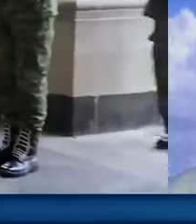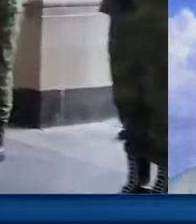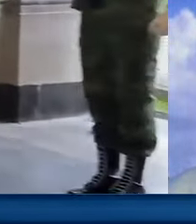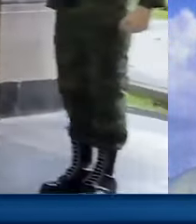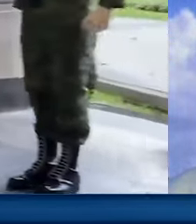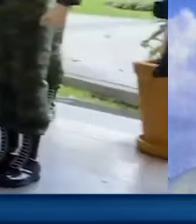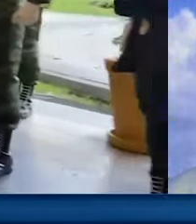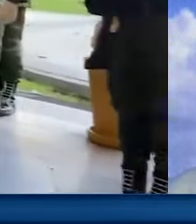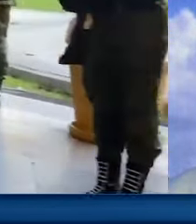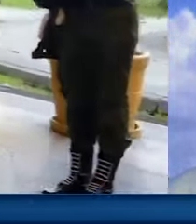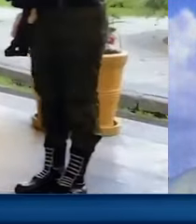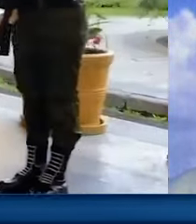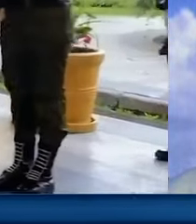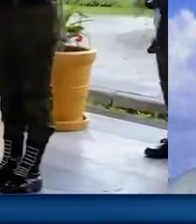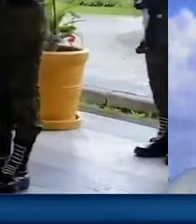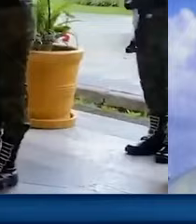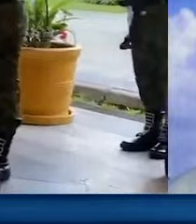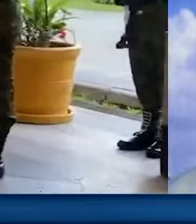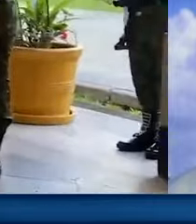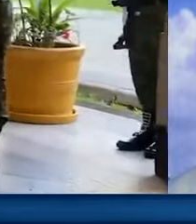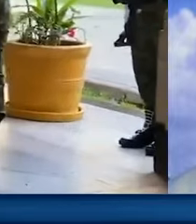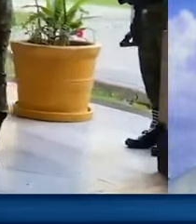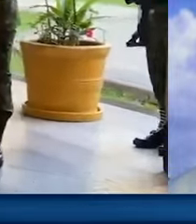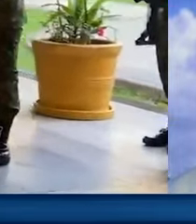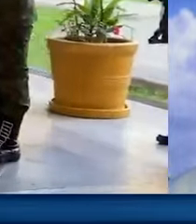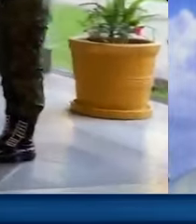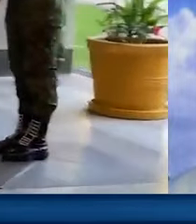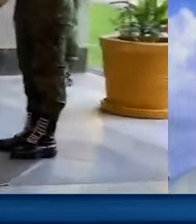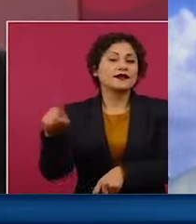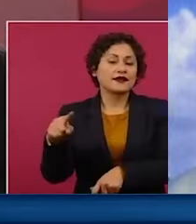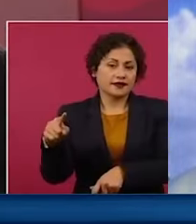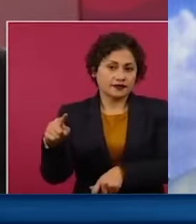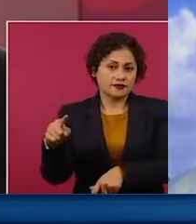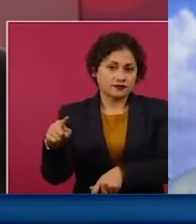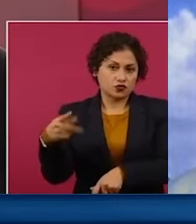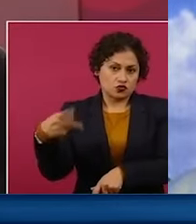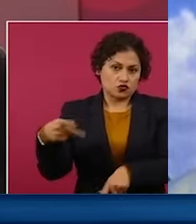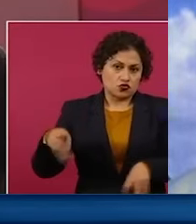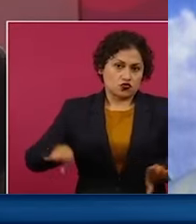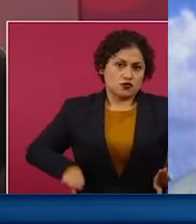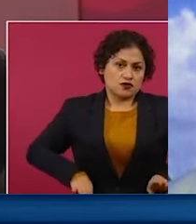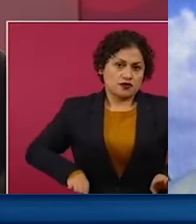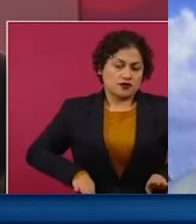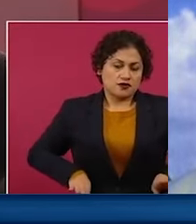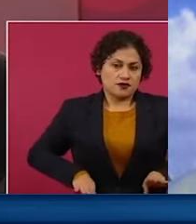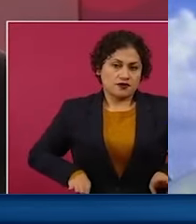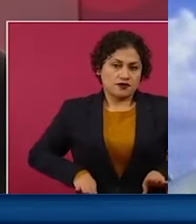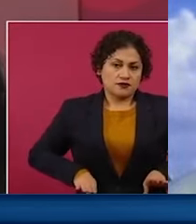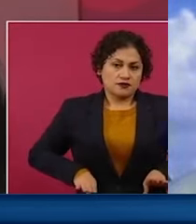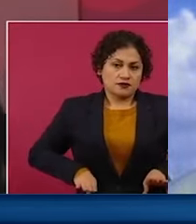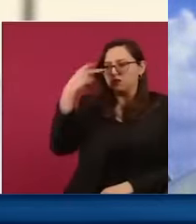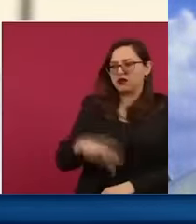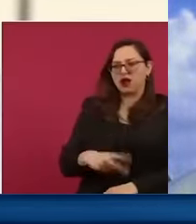esto es una suerte de golpe de Estado al sistema democrático. El que el presidente